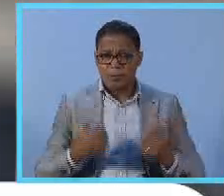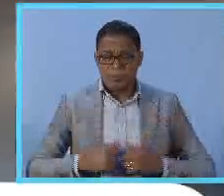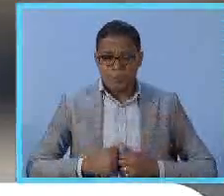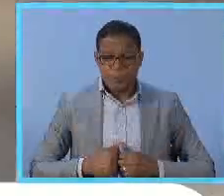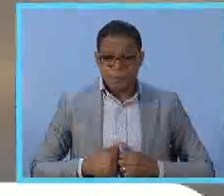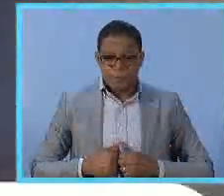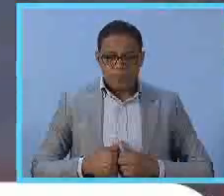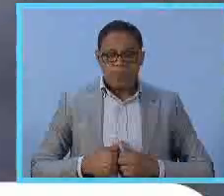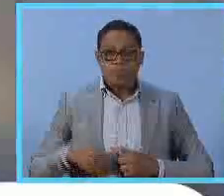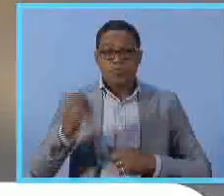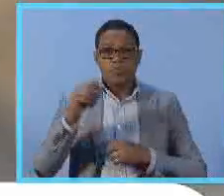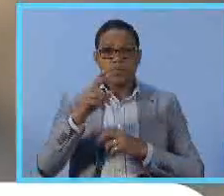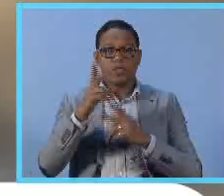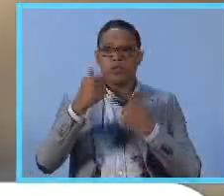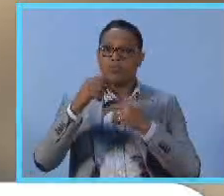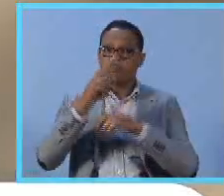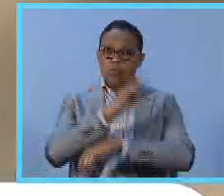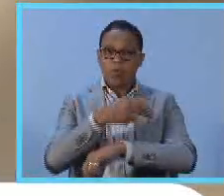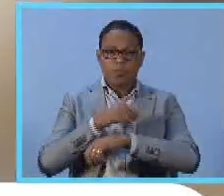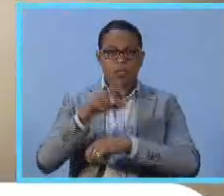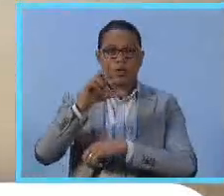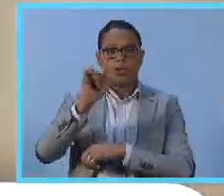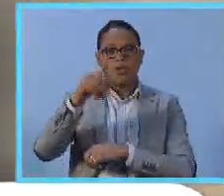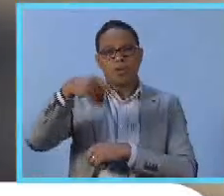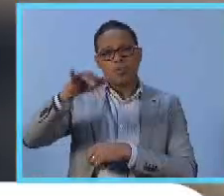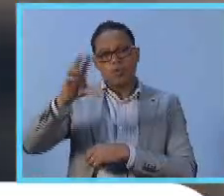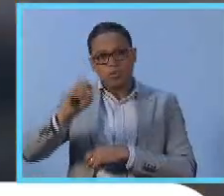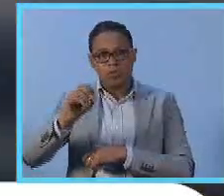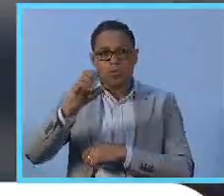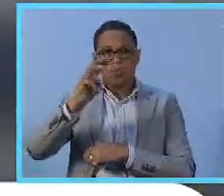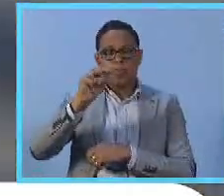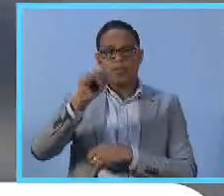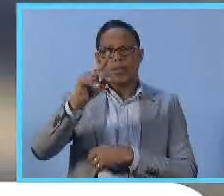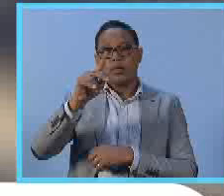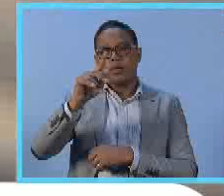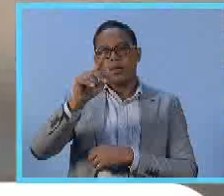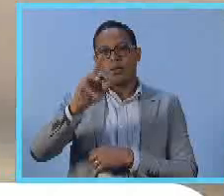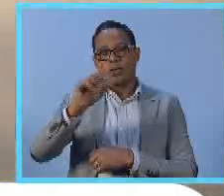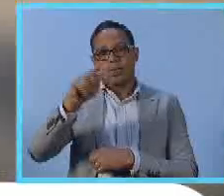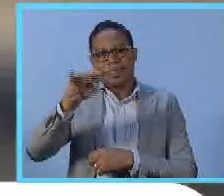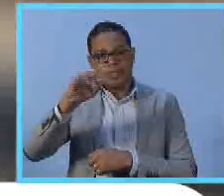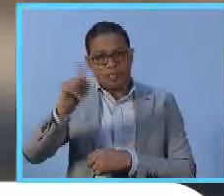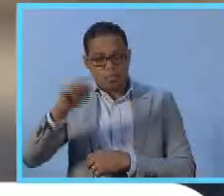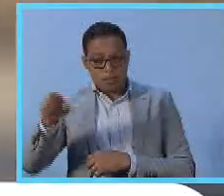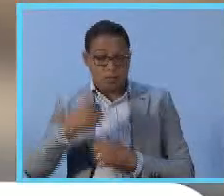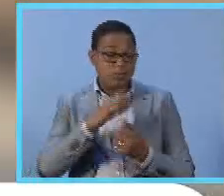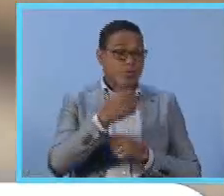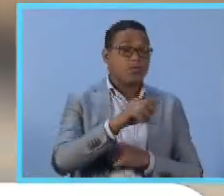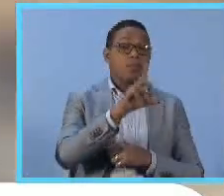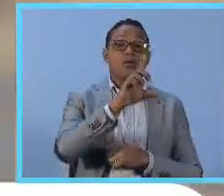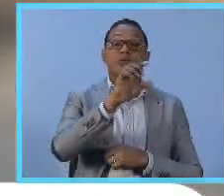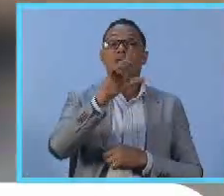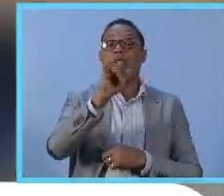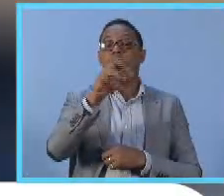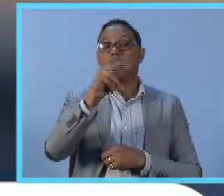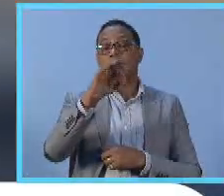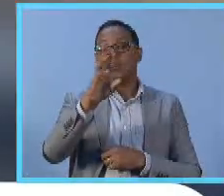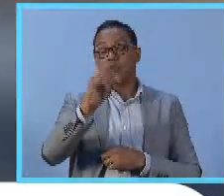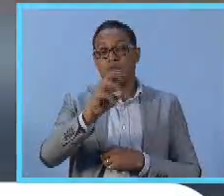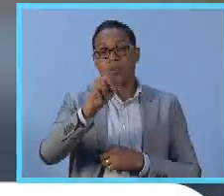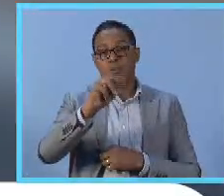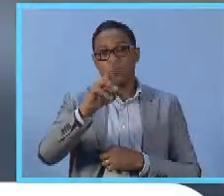como también al Antonio Musa. Asisten en este instante a las víctimas mientras se gestiona también otros elementos para